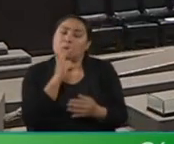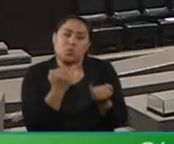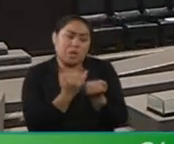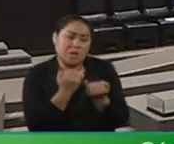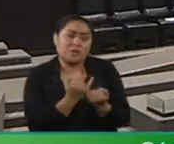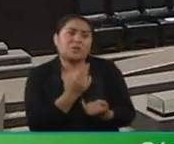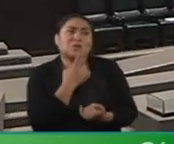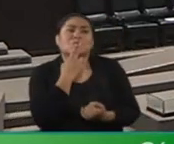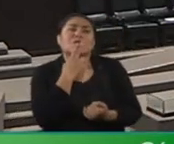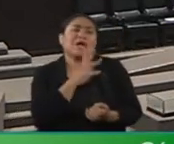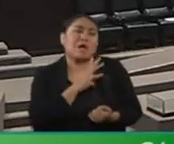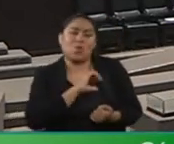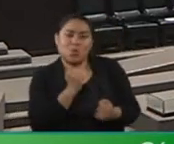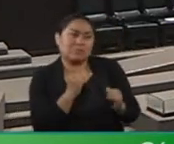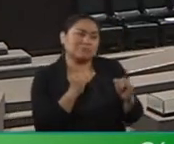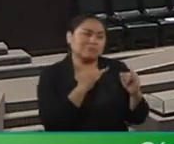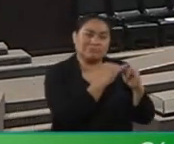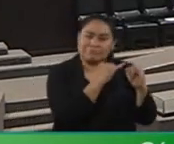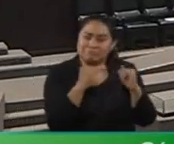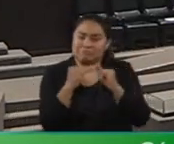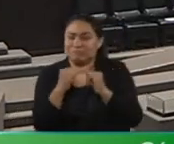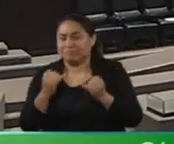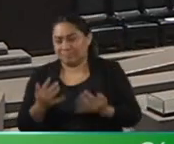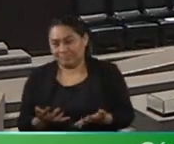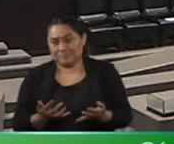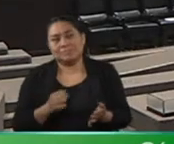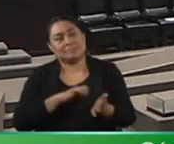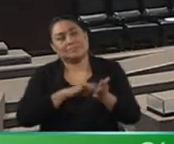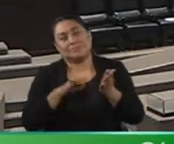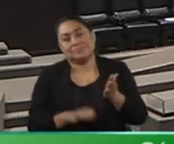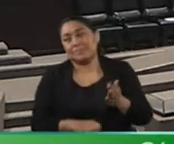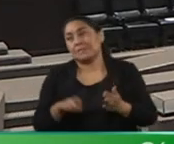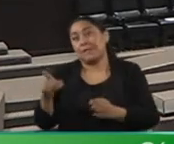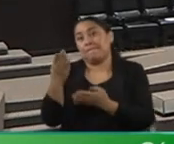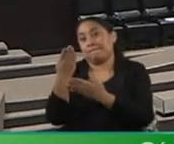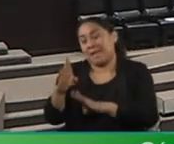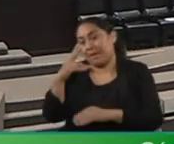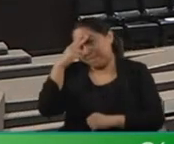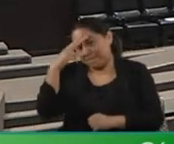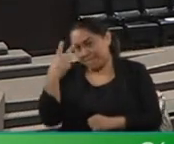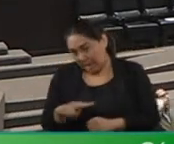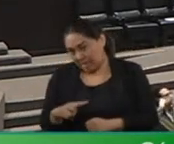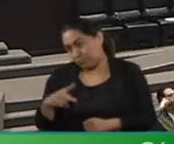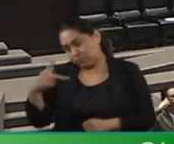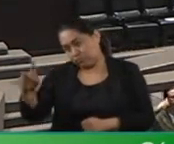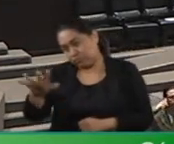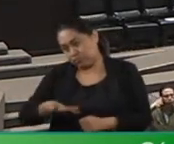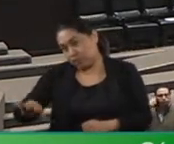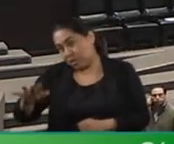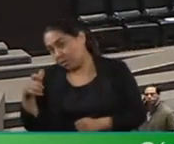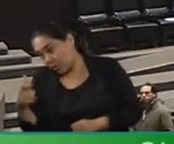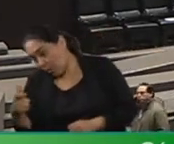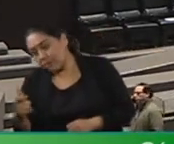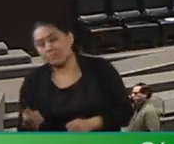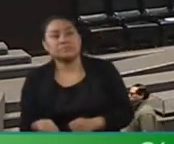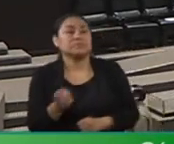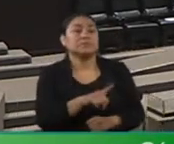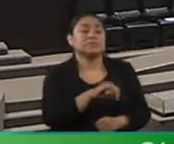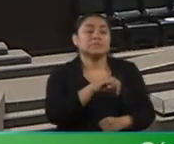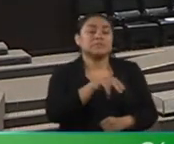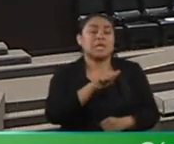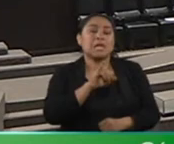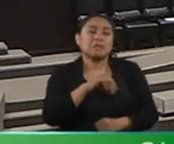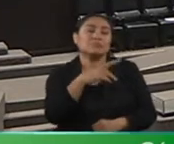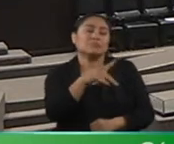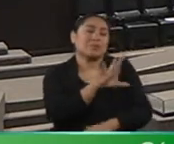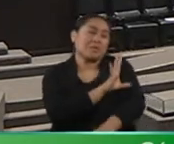otros organismos que en sus materias como lo es el banco de México en la economía o como lo es el inai en materia de